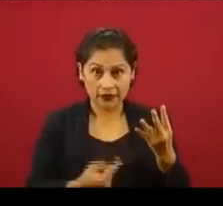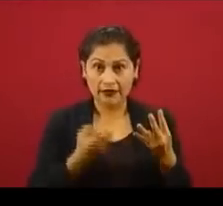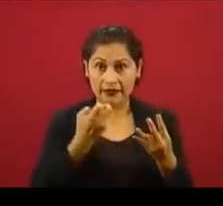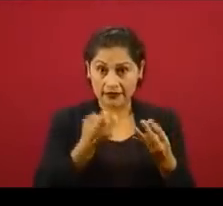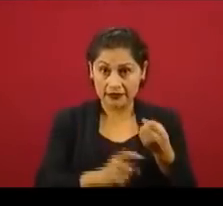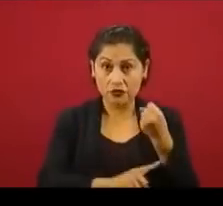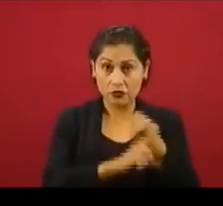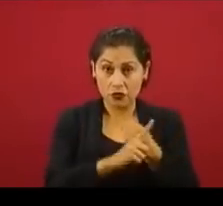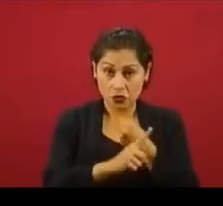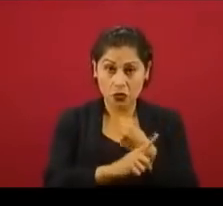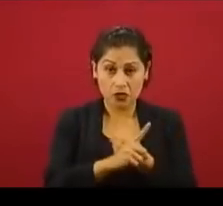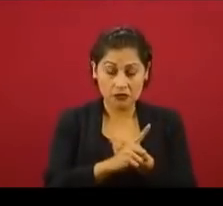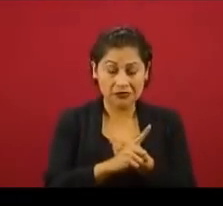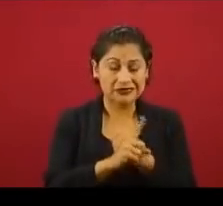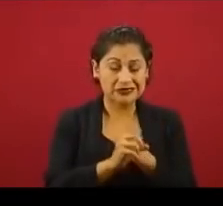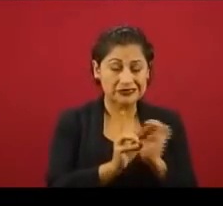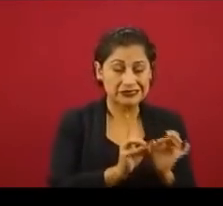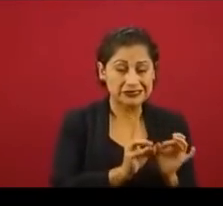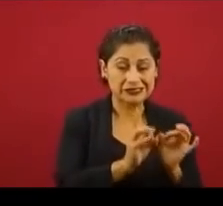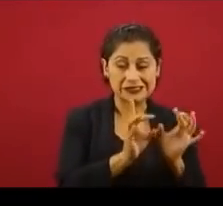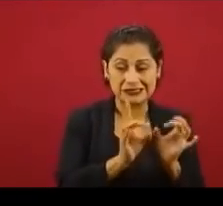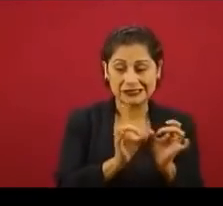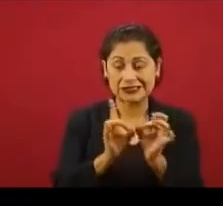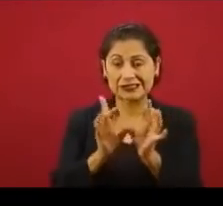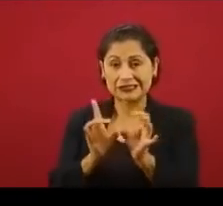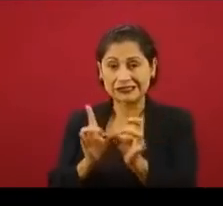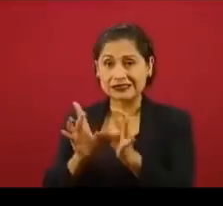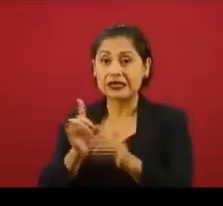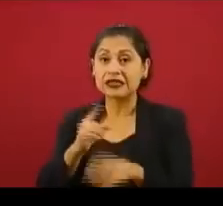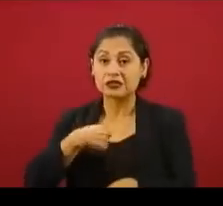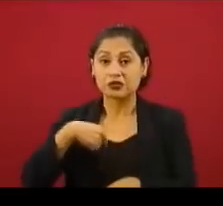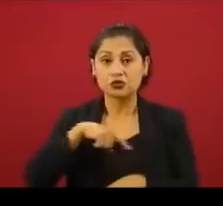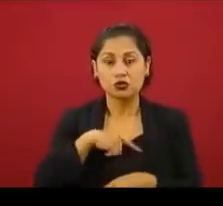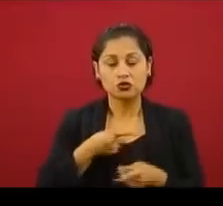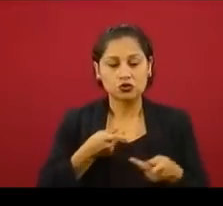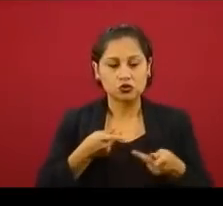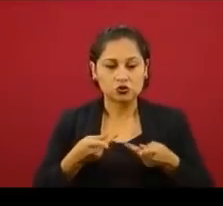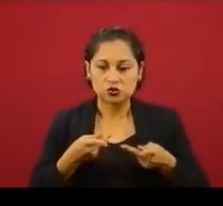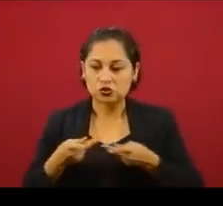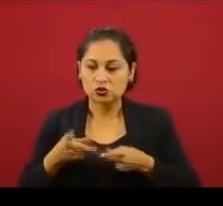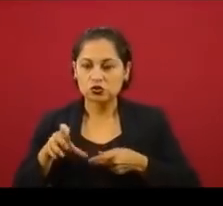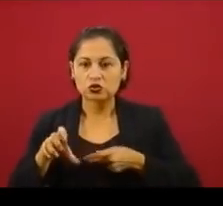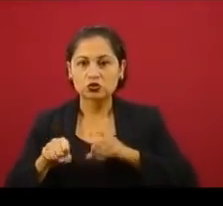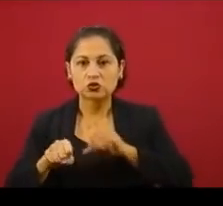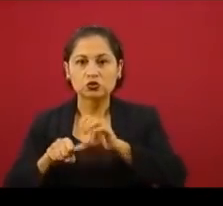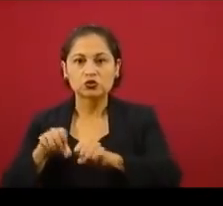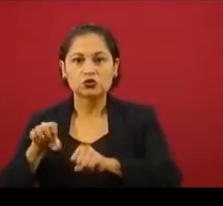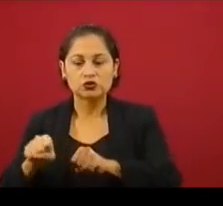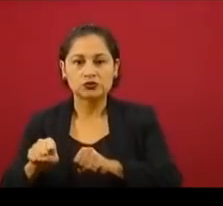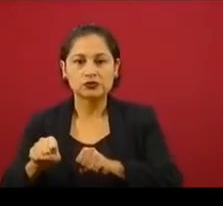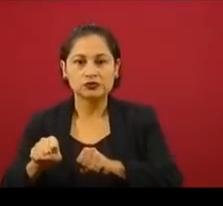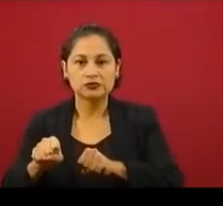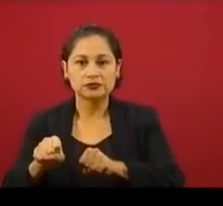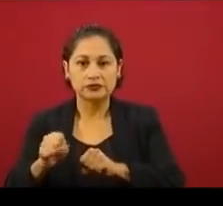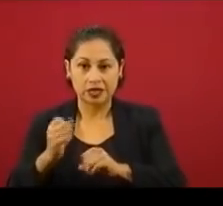Y quiero decirle a todo el pueblo que ya estamos